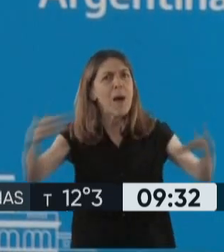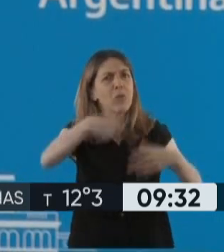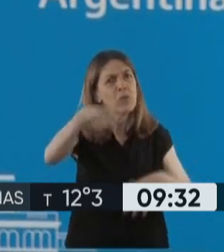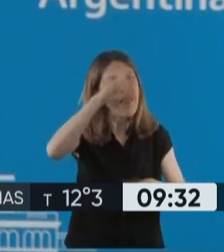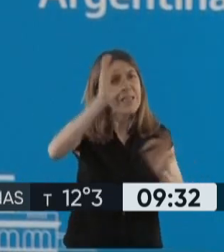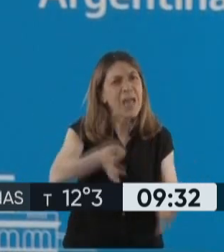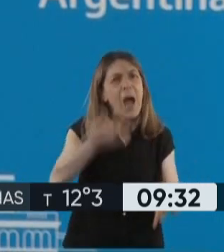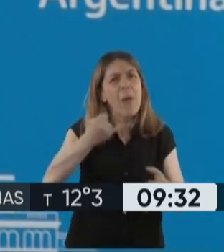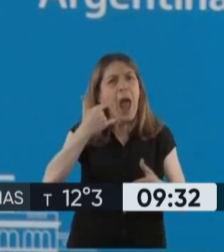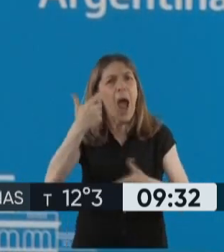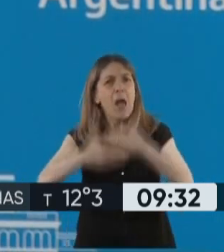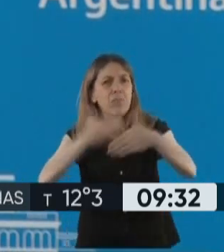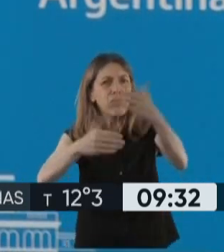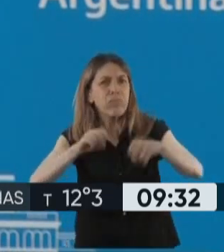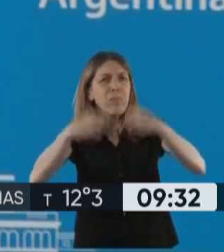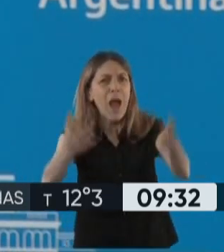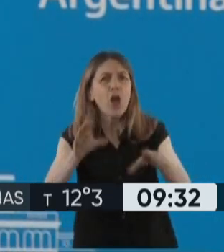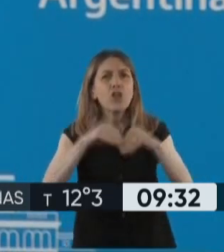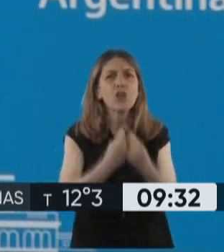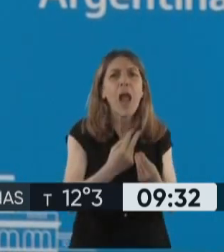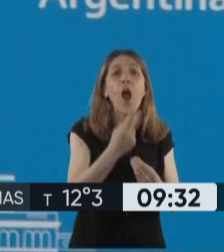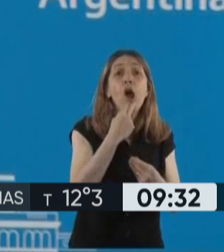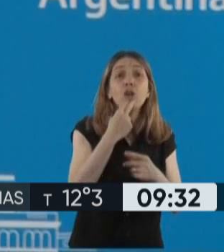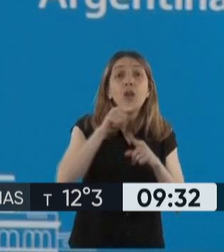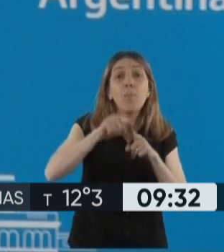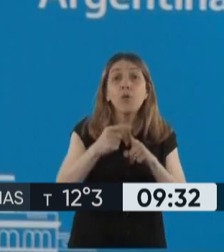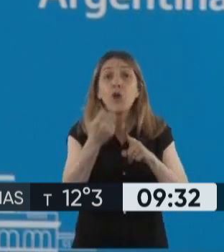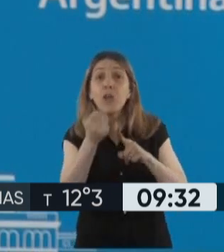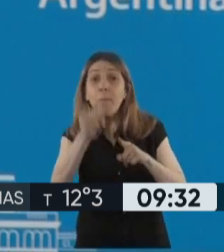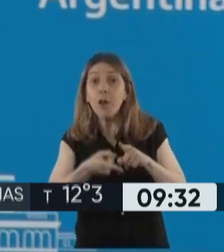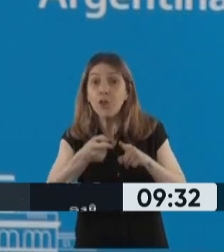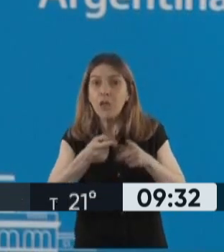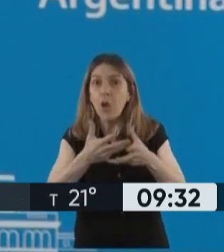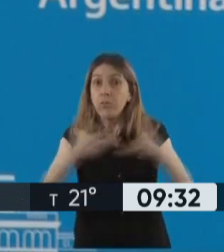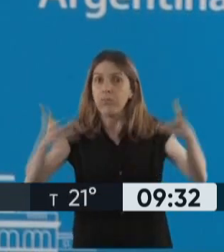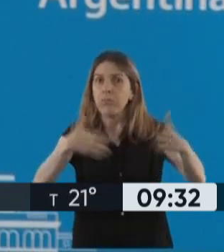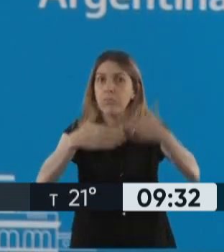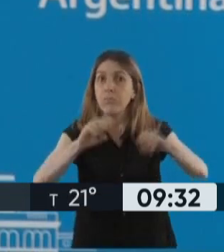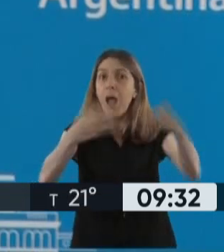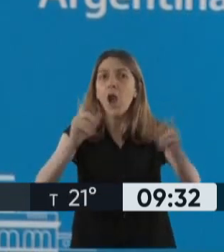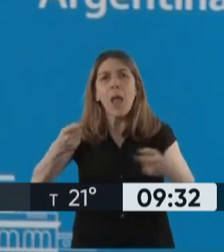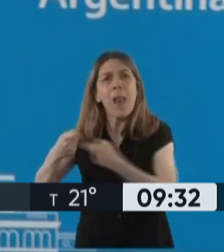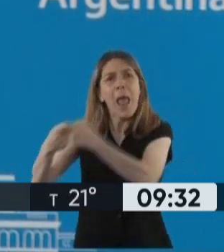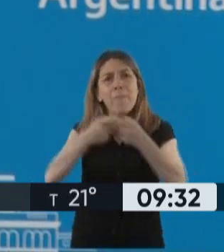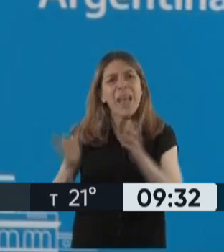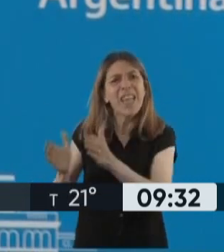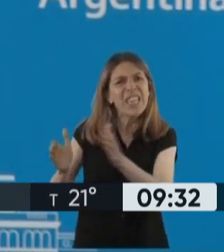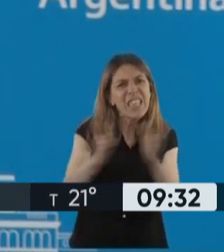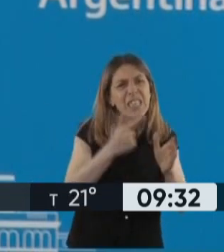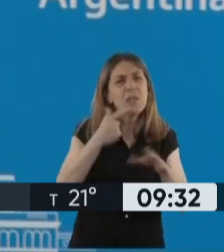que tuvimos un crecimiento interanual del 11.6%, es un crecimiento muy apalancado en el crecimiento de las pymes, que tuvieron un crecimiento